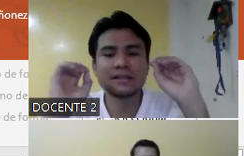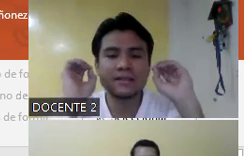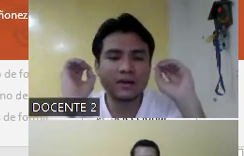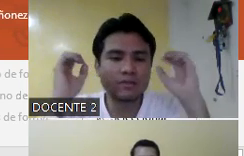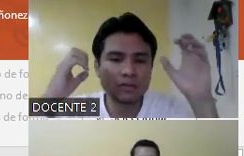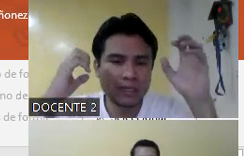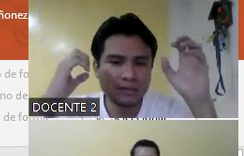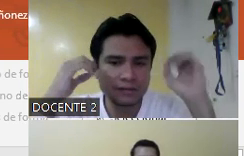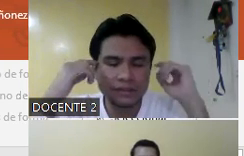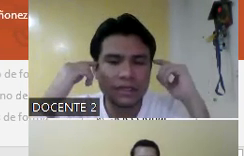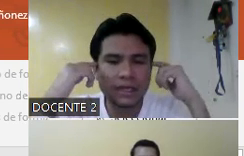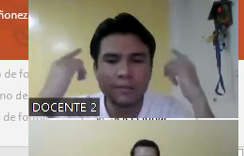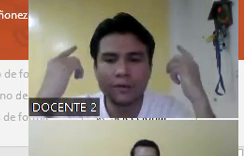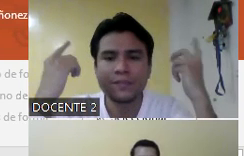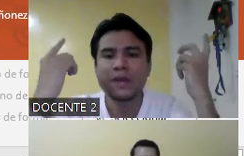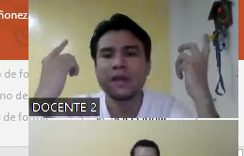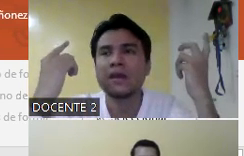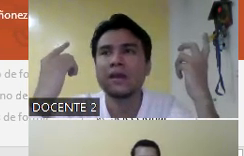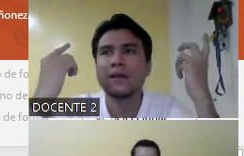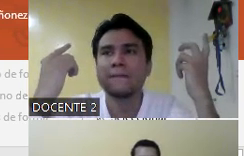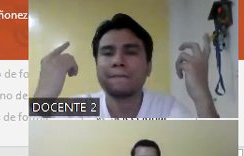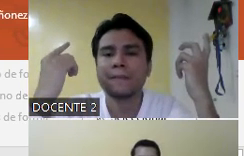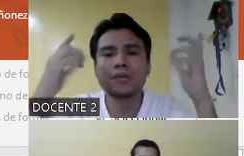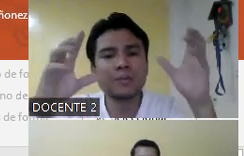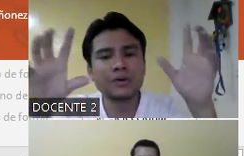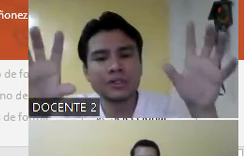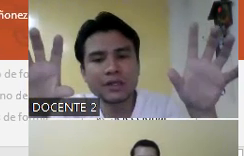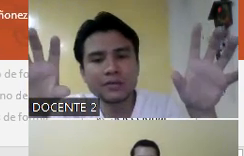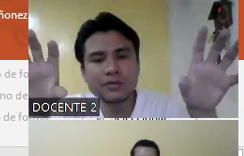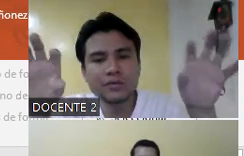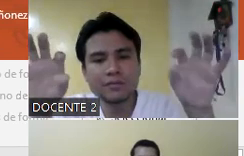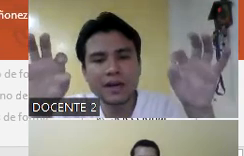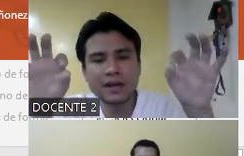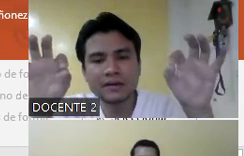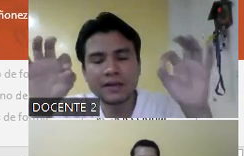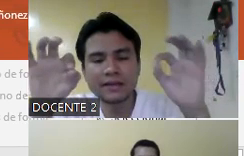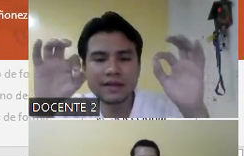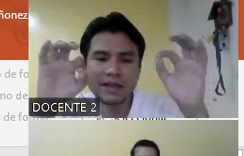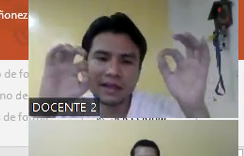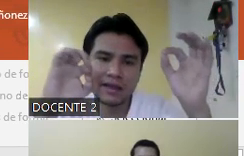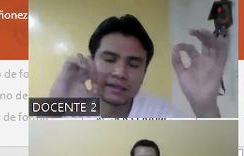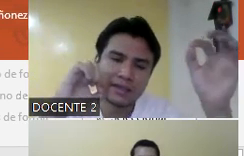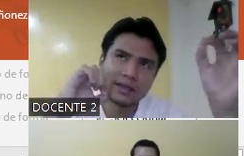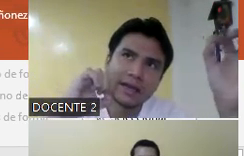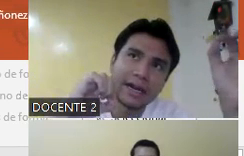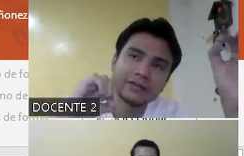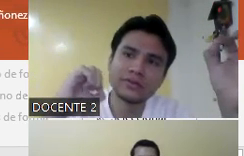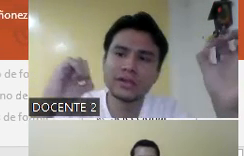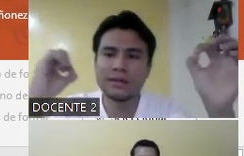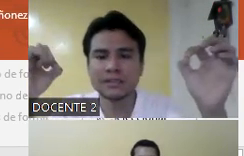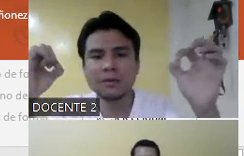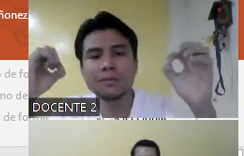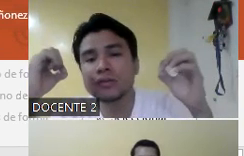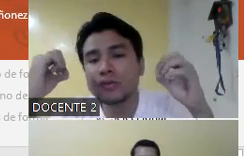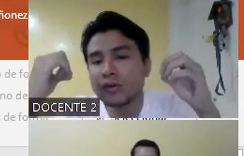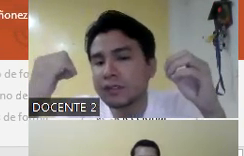es la intensidad como tal. Ejemplo, yo puedo tener un umbral entre el alto y